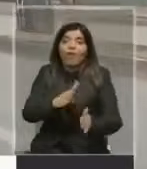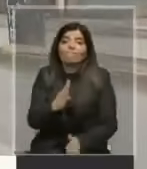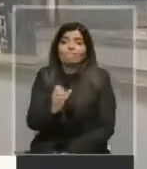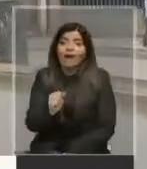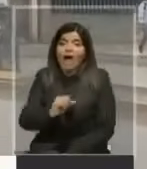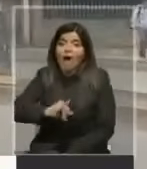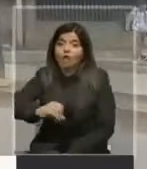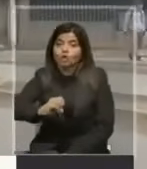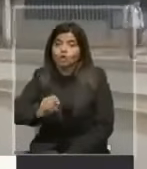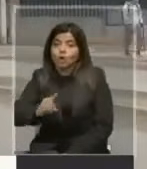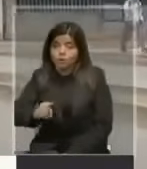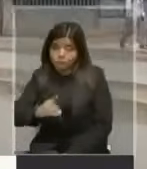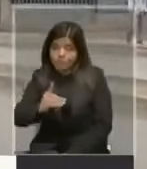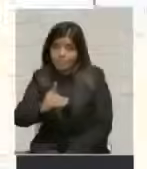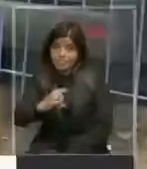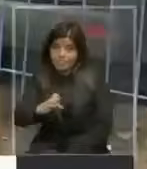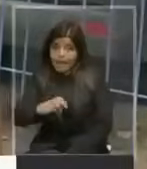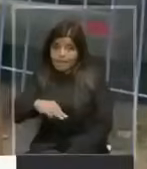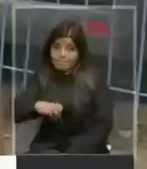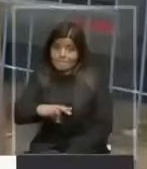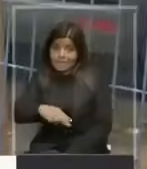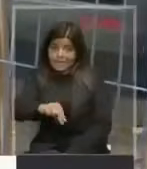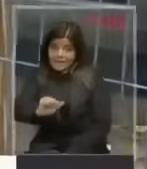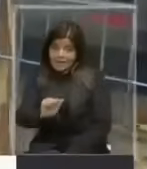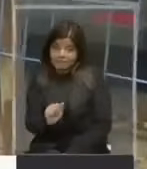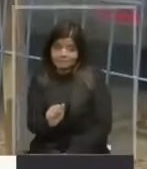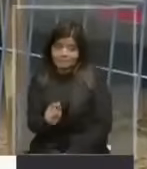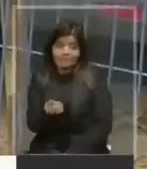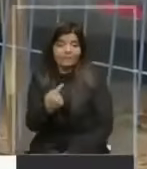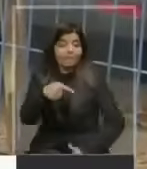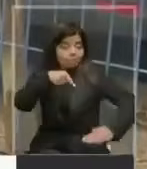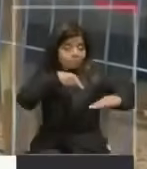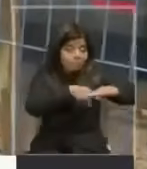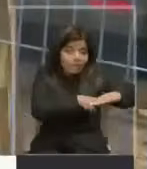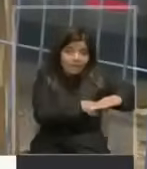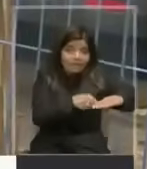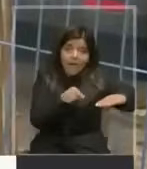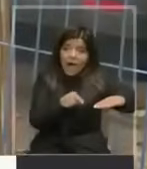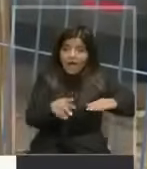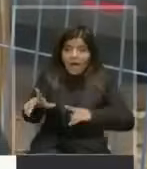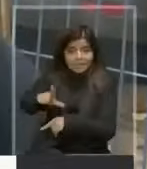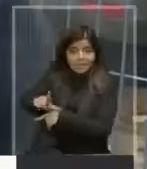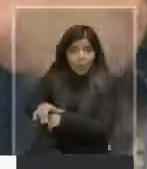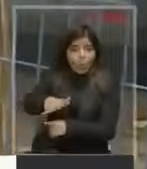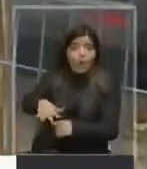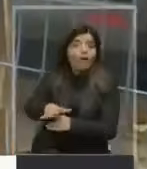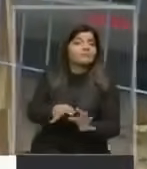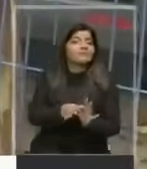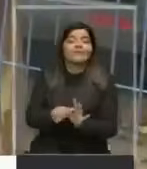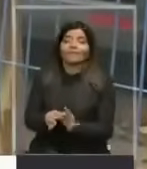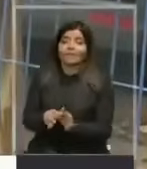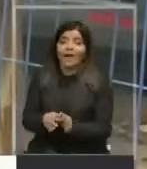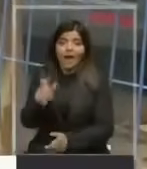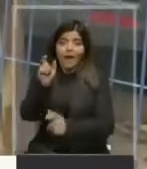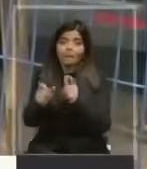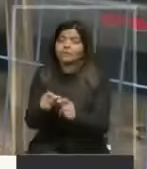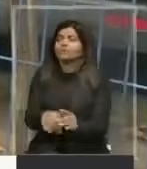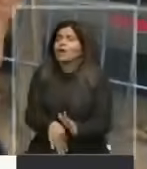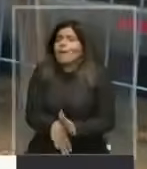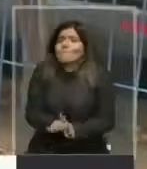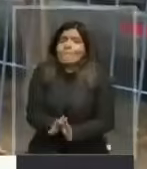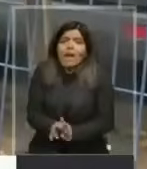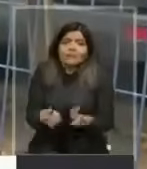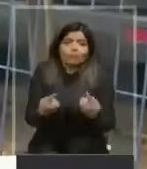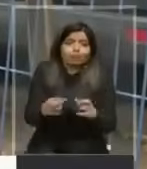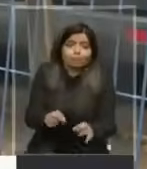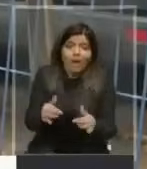también tendrá su estación. El metro hasta acá está Bajos de Mena, ¿qué significa? Que la gente va a tener más posibilidades